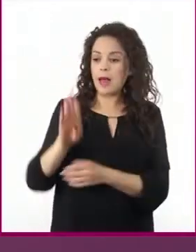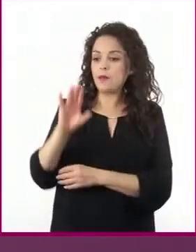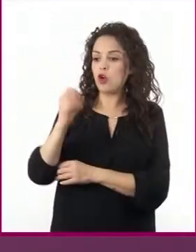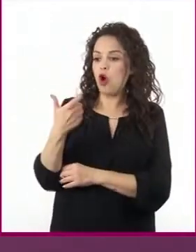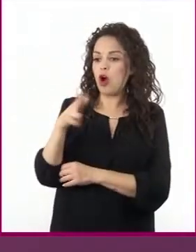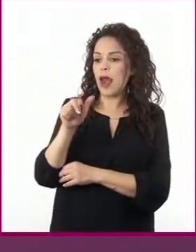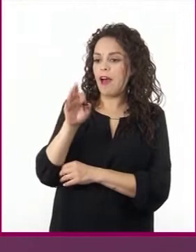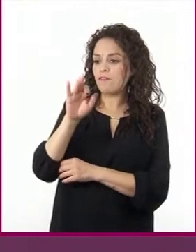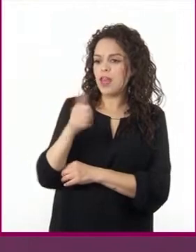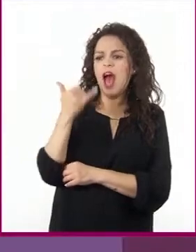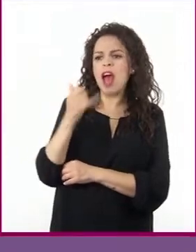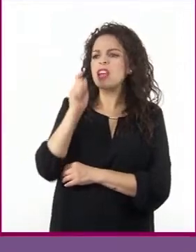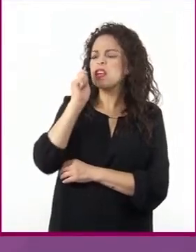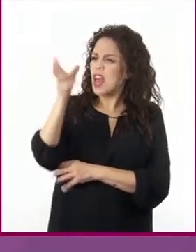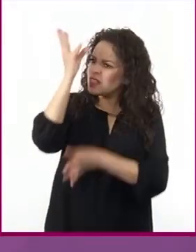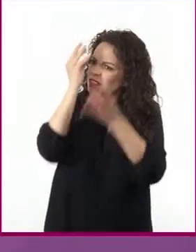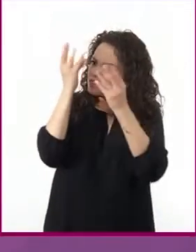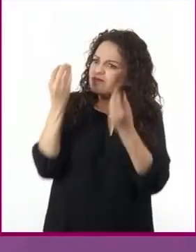les enseñan.